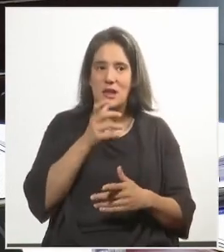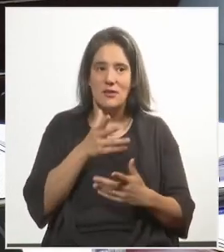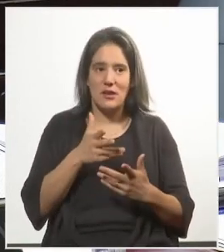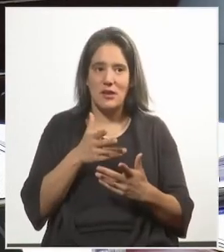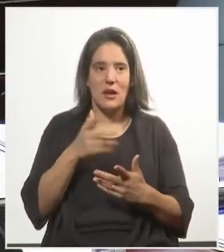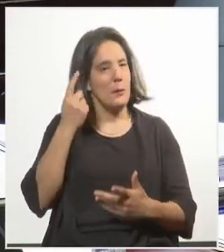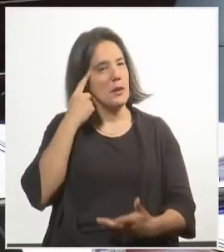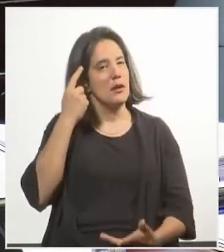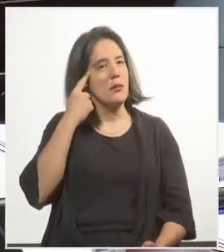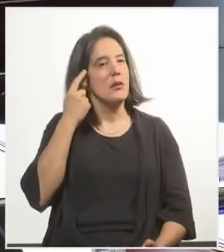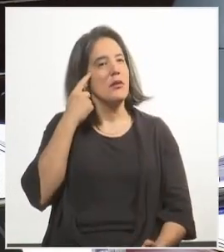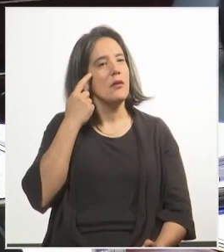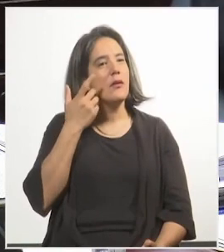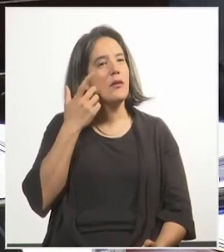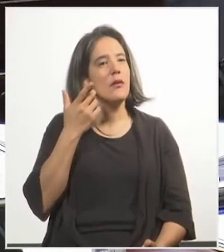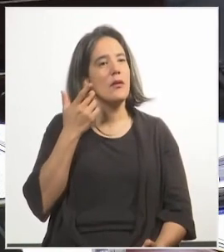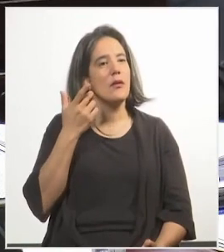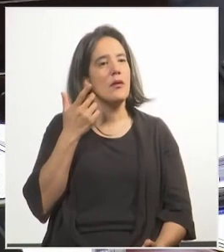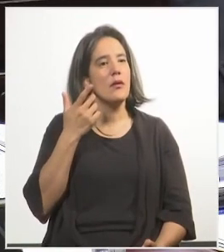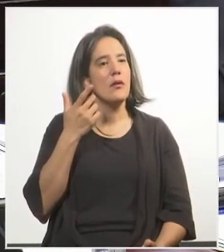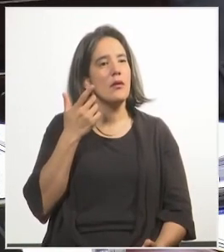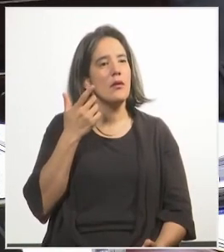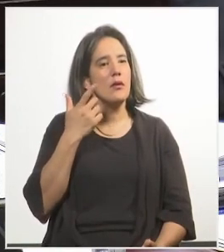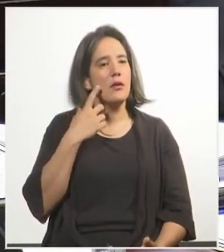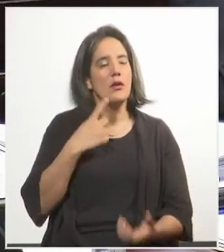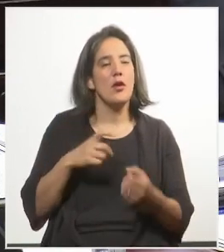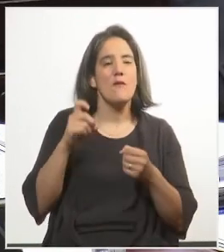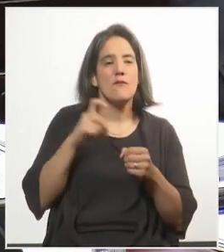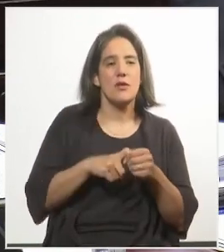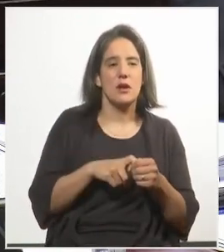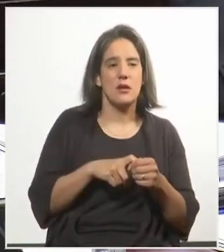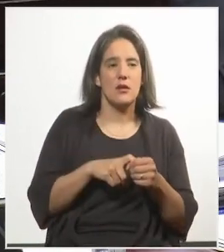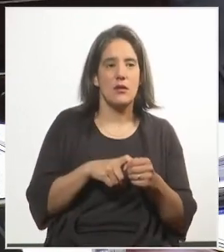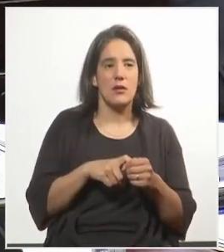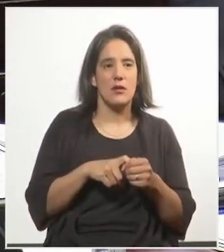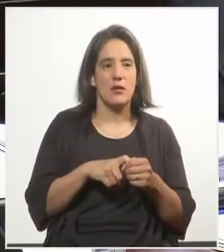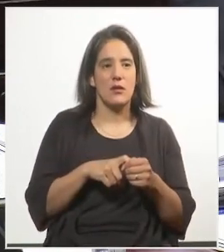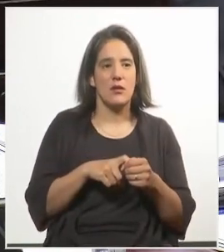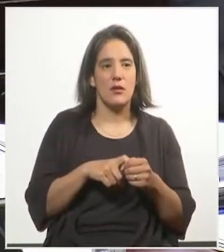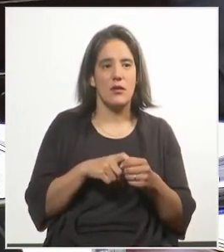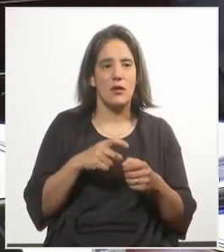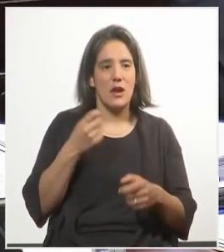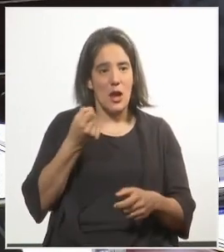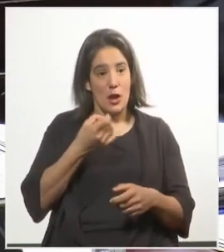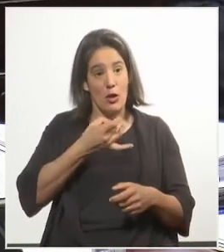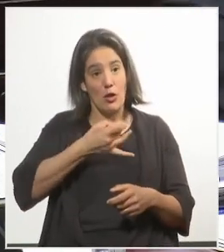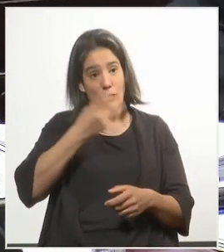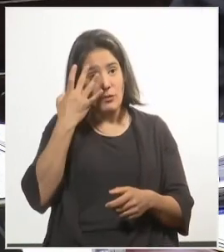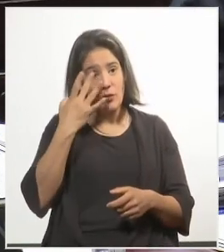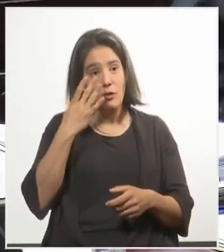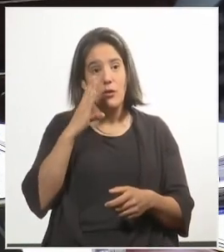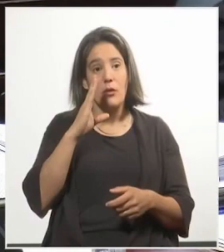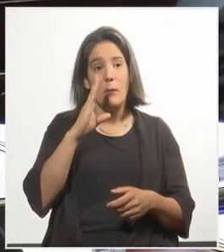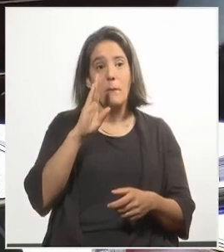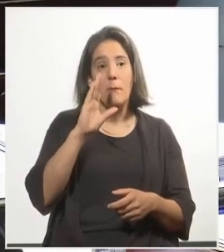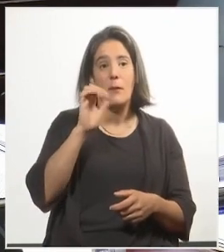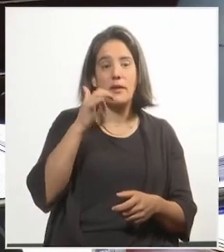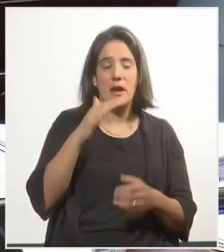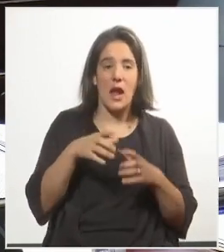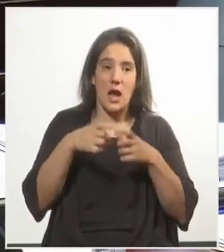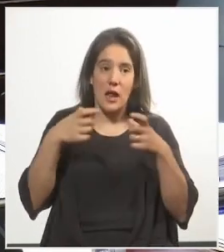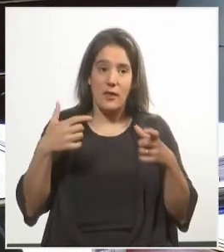el pensamiento de quienes nos afiliamos al concepto de patria grande, que es la historia de una